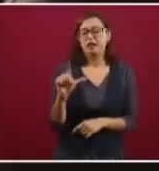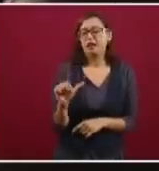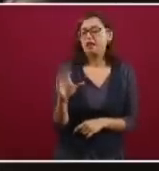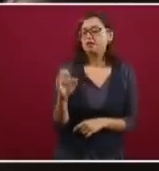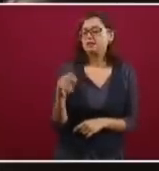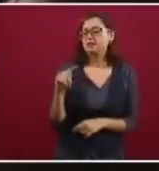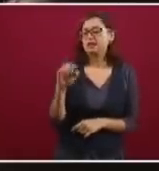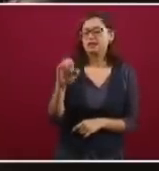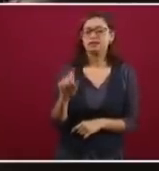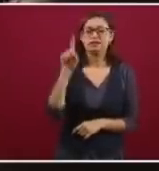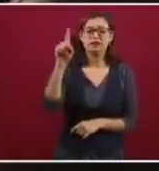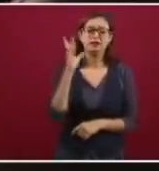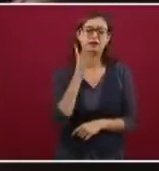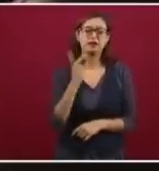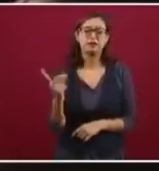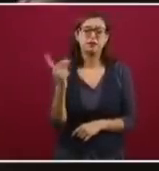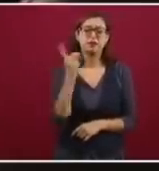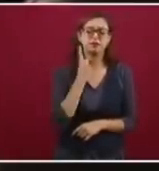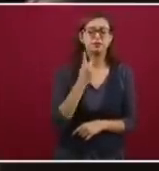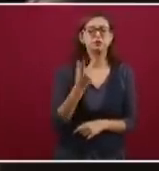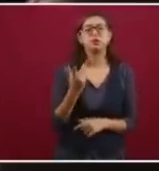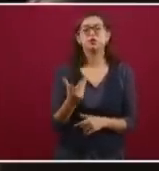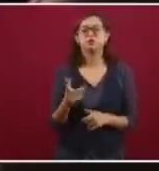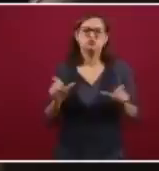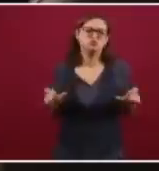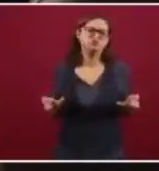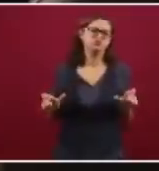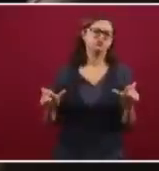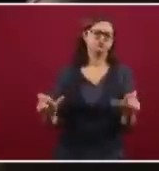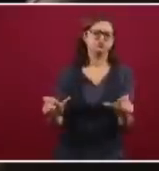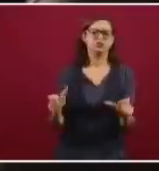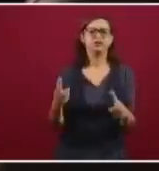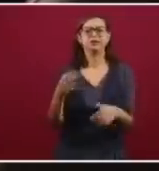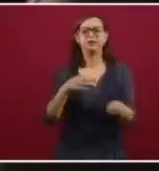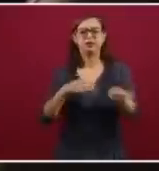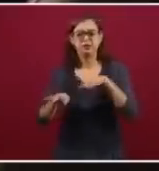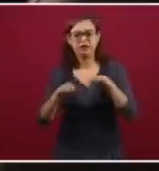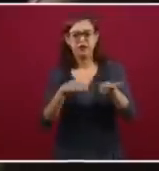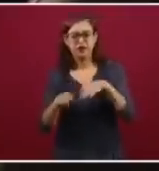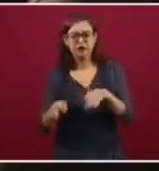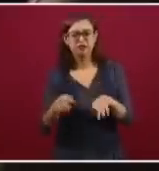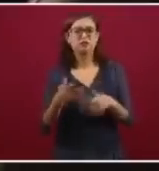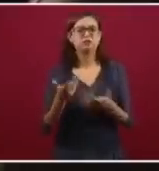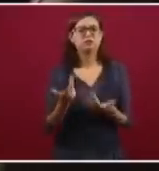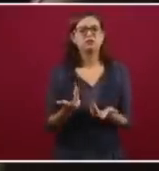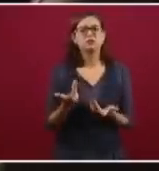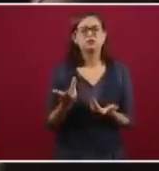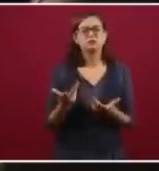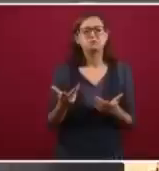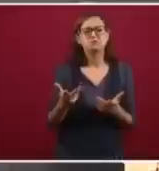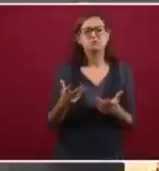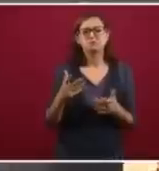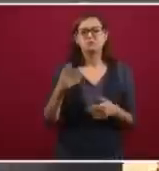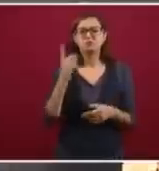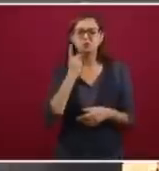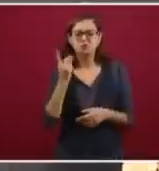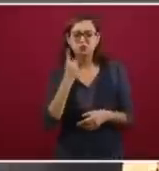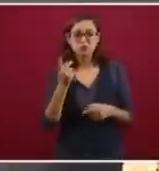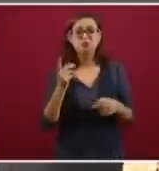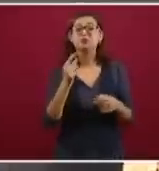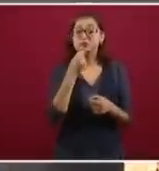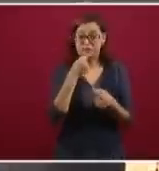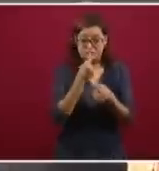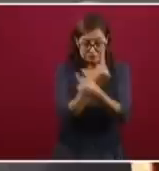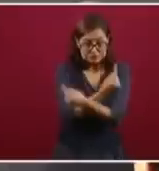de Diputados, impidiendo que trabajadores diputados, incluso durante un tiempo niños, no salieran del recinto